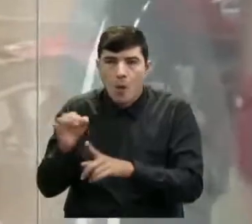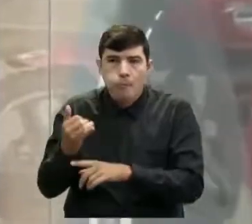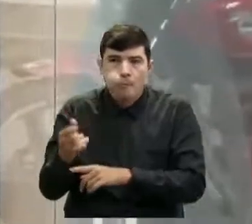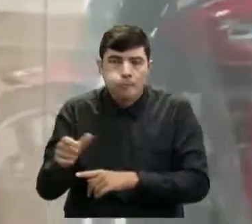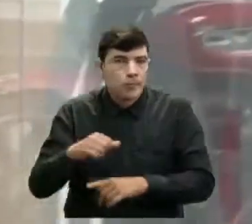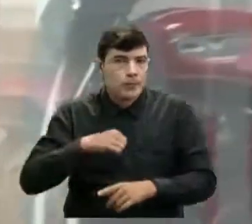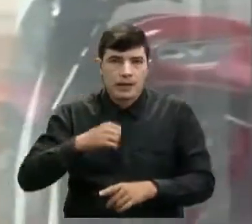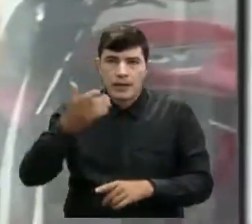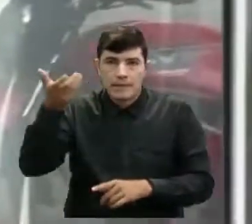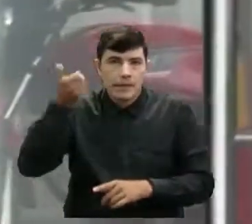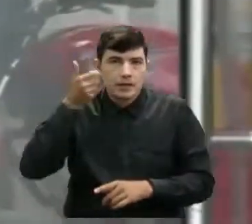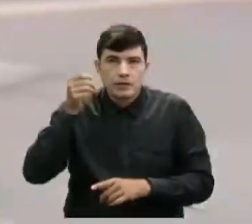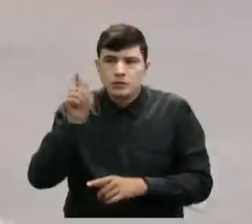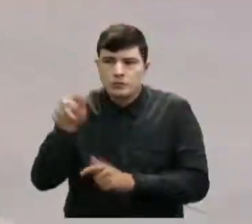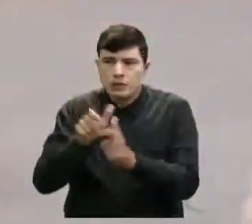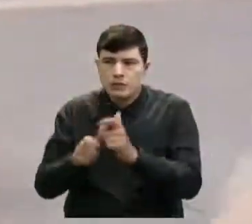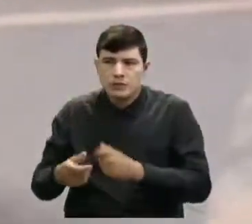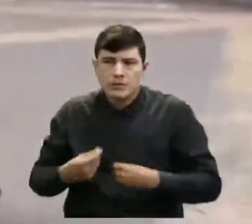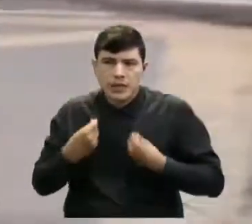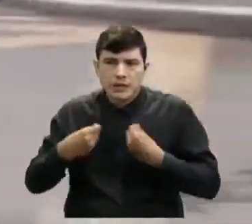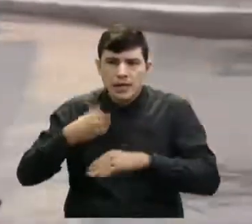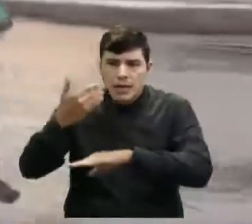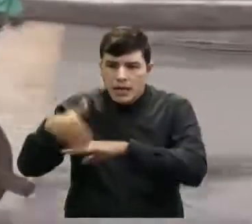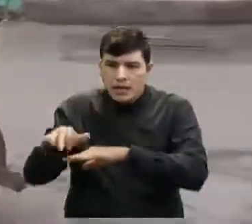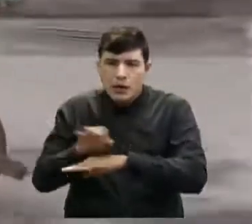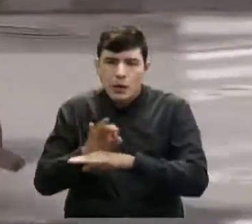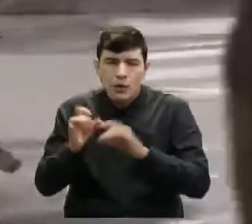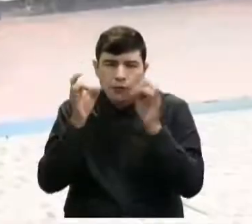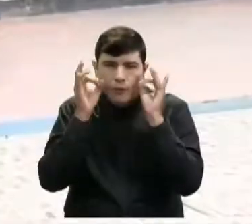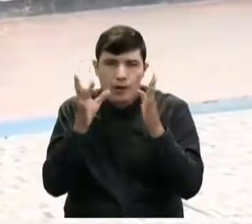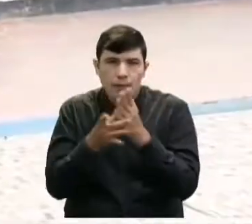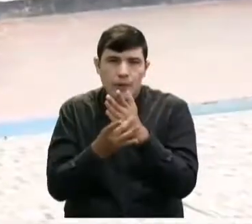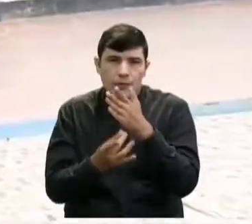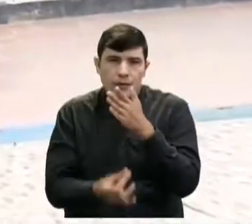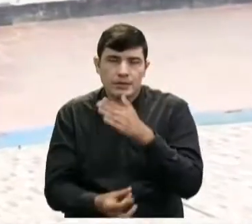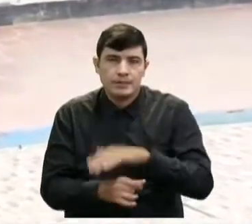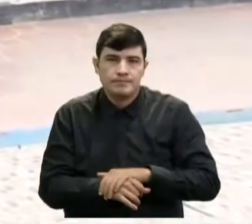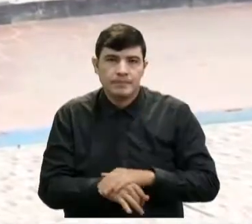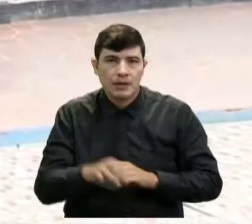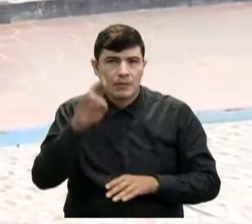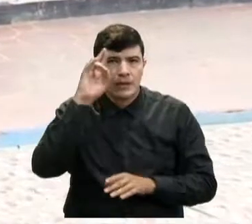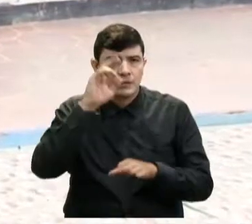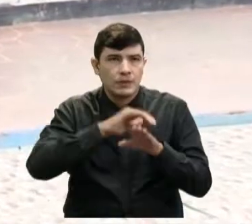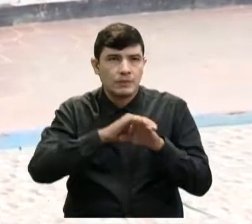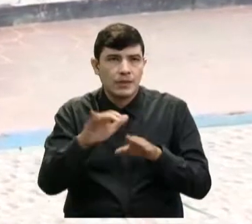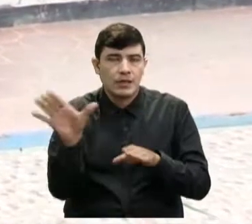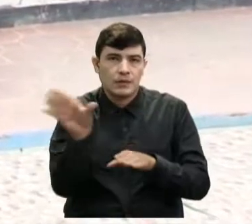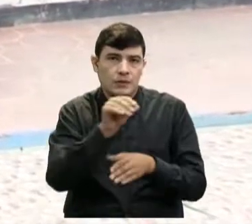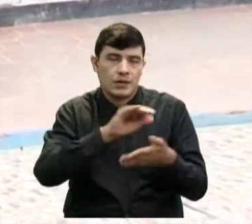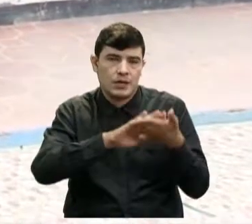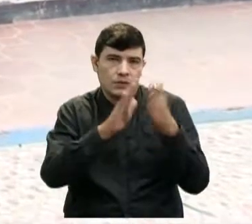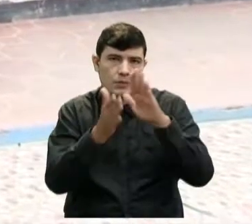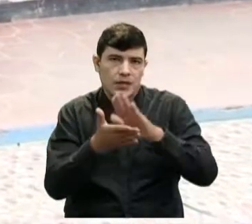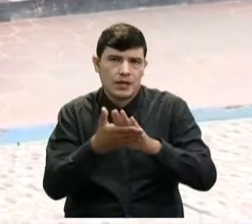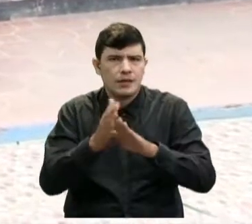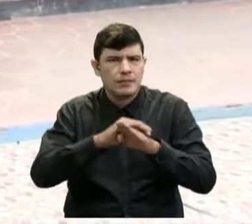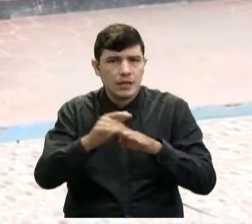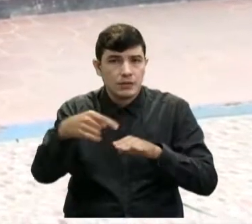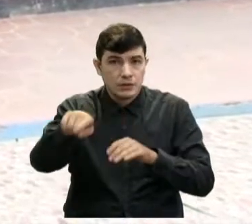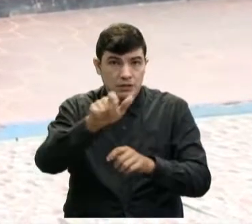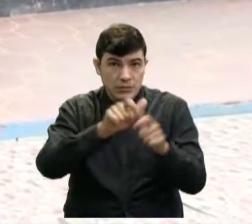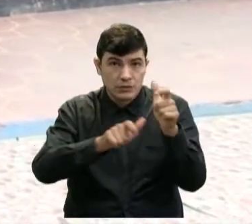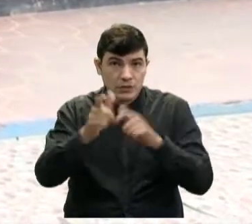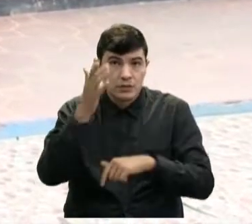viven en la indigencia o en la extrema pobreza estamos haciendo la cordial invitación para que las personas que son